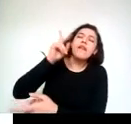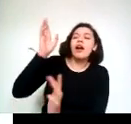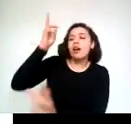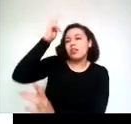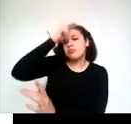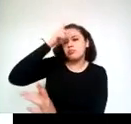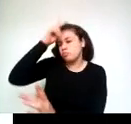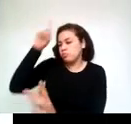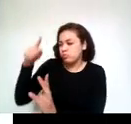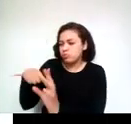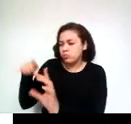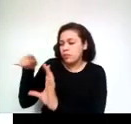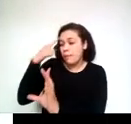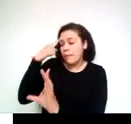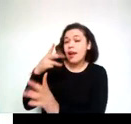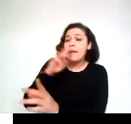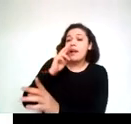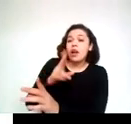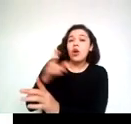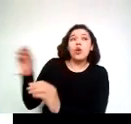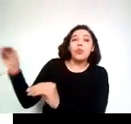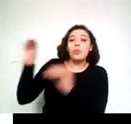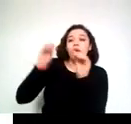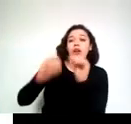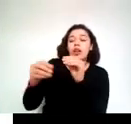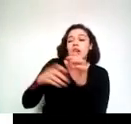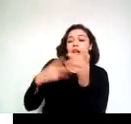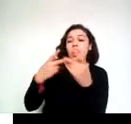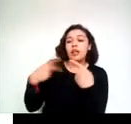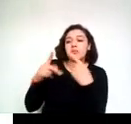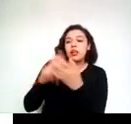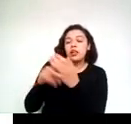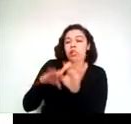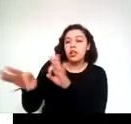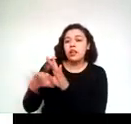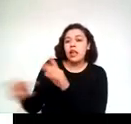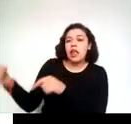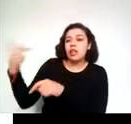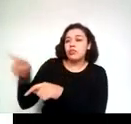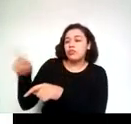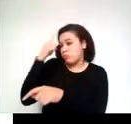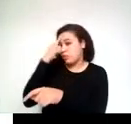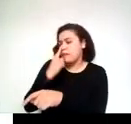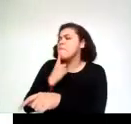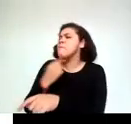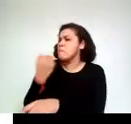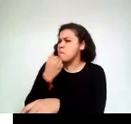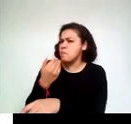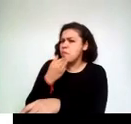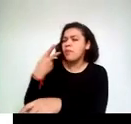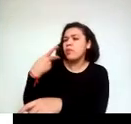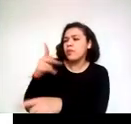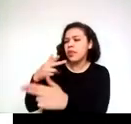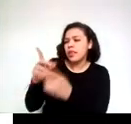poder ubicar mejor a los colaboradores dentro de sus funciones, está bien, es parte del desarrollo humano